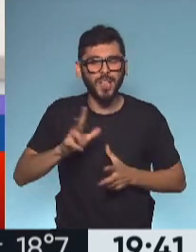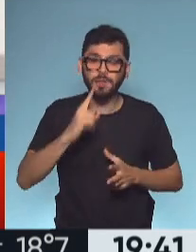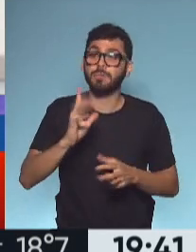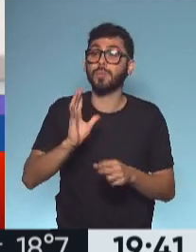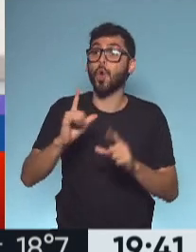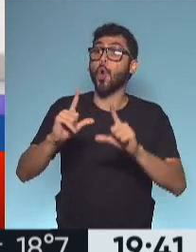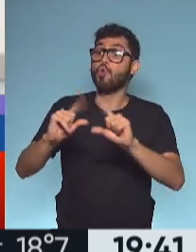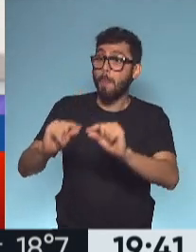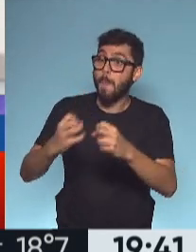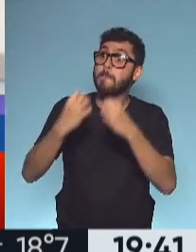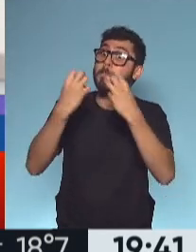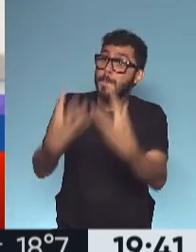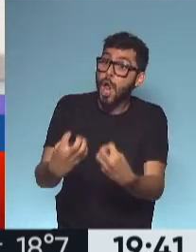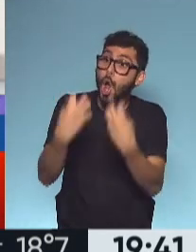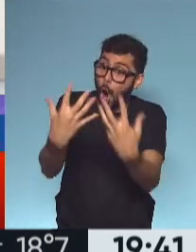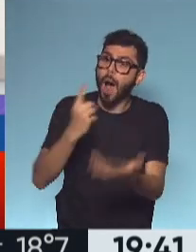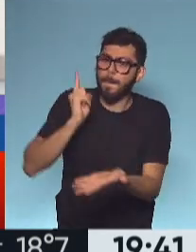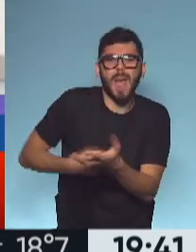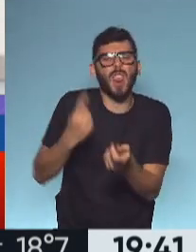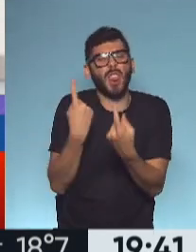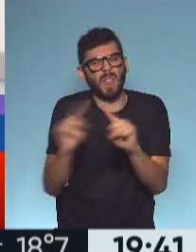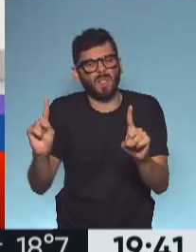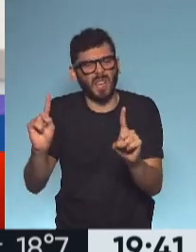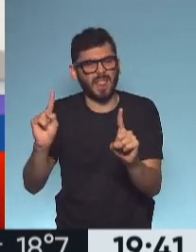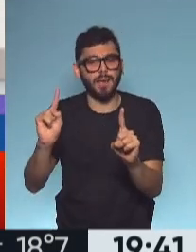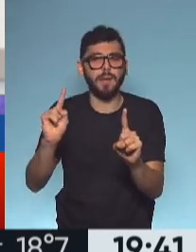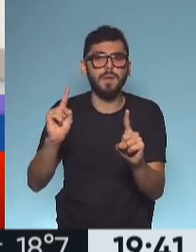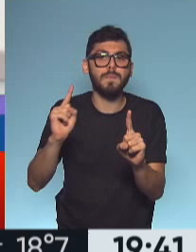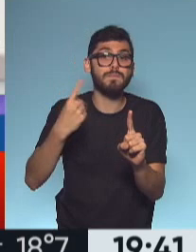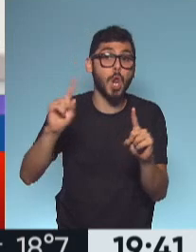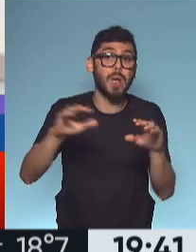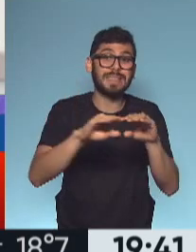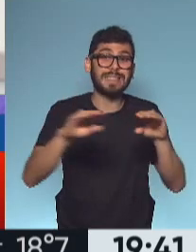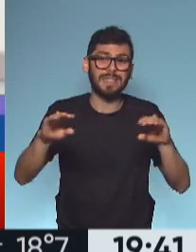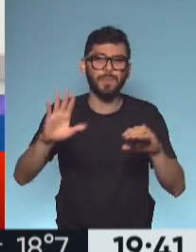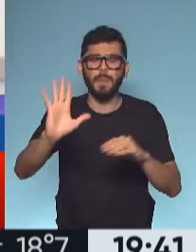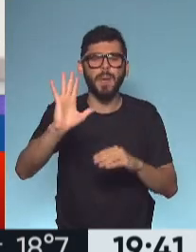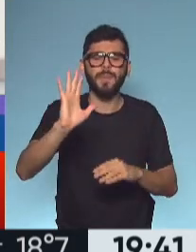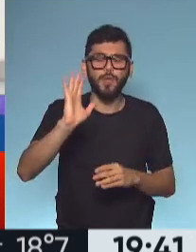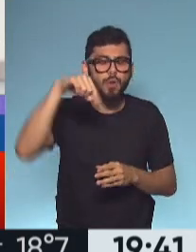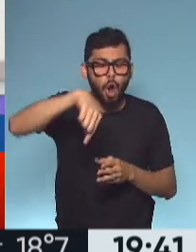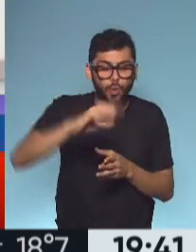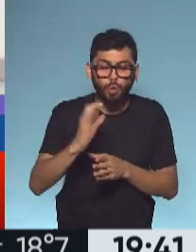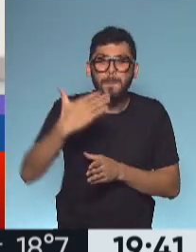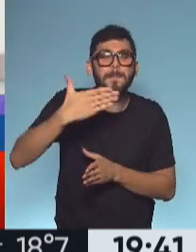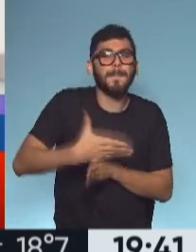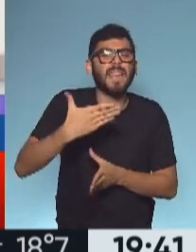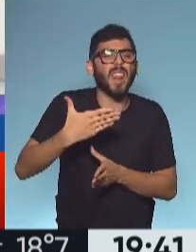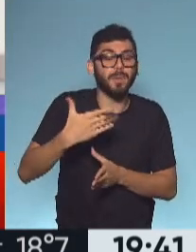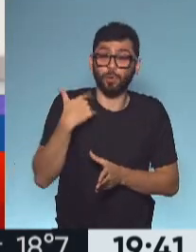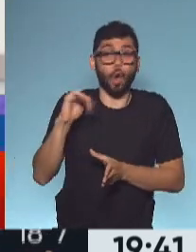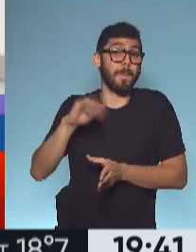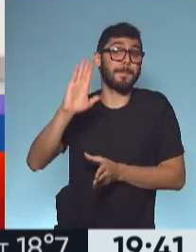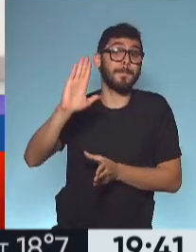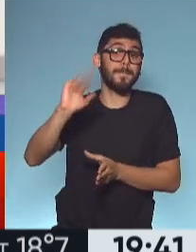mejores, se podrán tomar otras medidas. Puede haber una estabilidad. Estamos a mitad de camino. Hoy, por supuesto, es día martes. Estamos